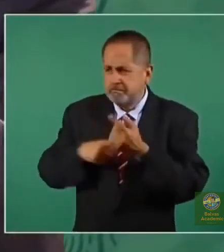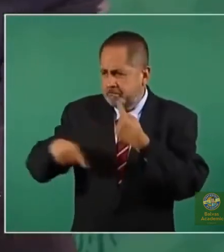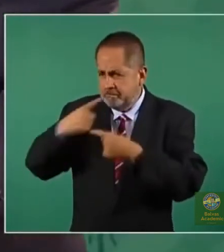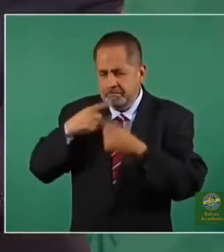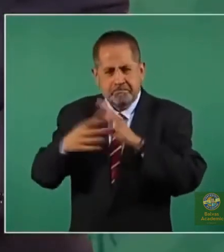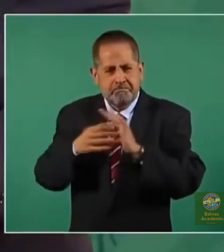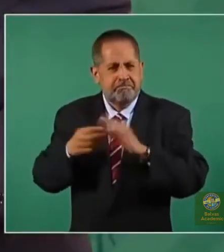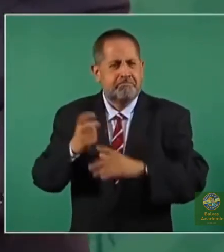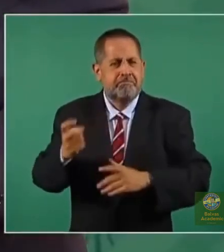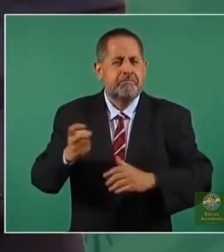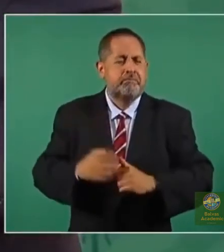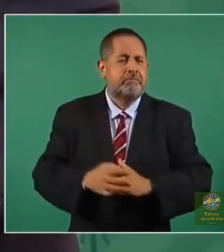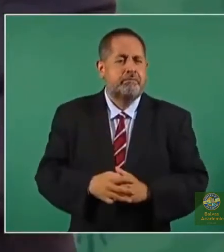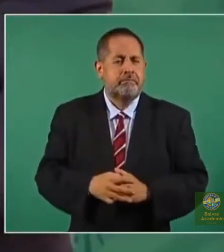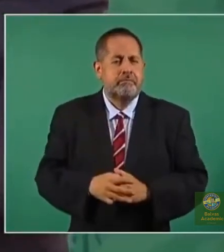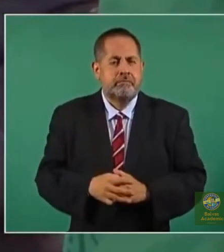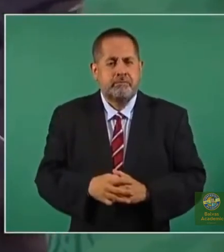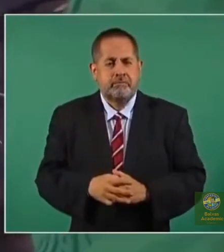es